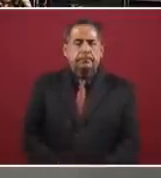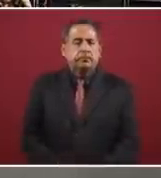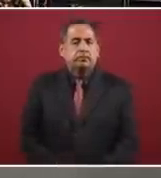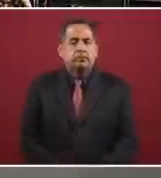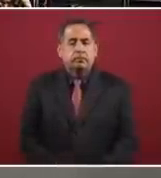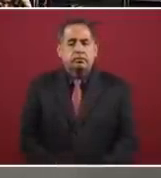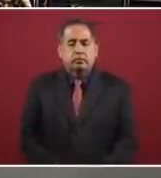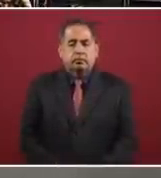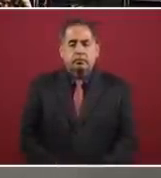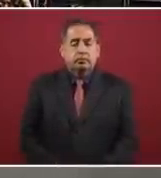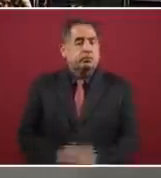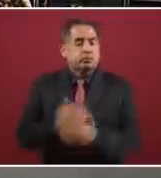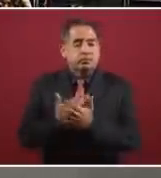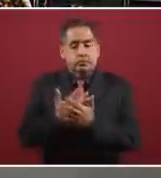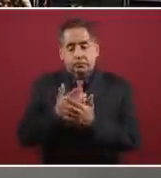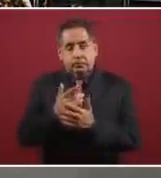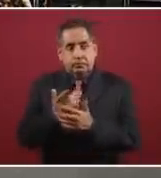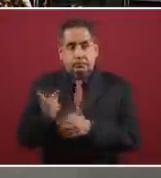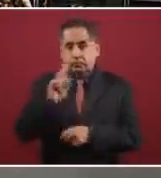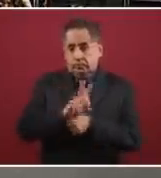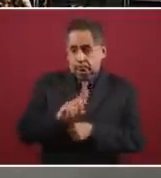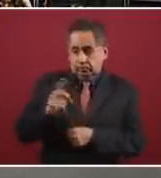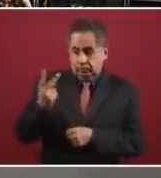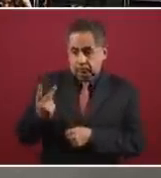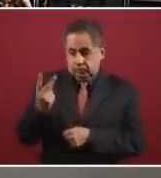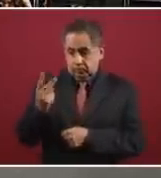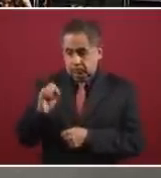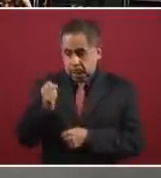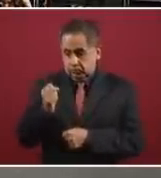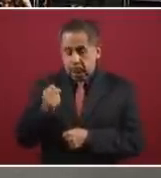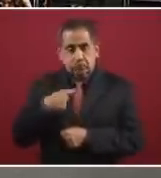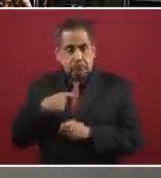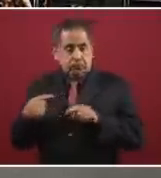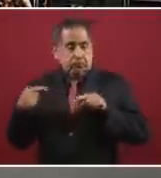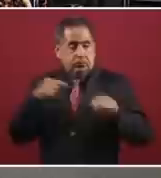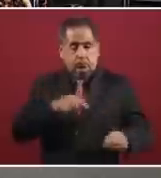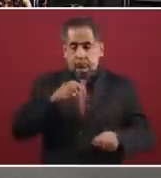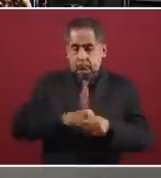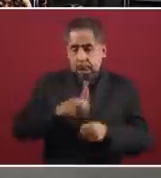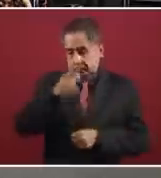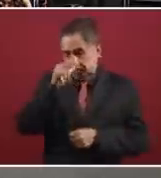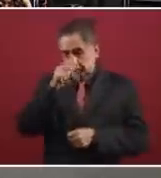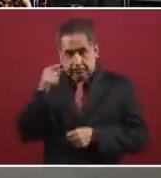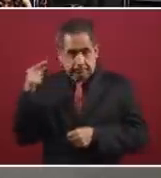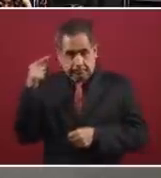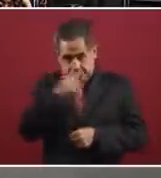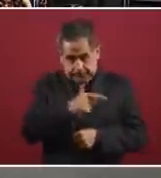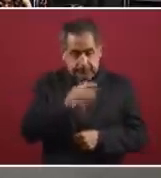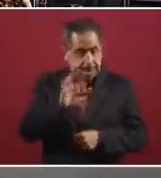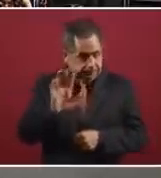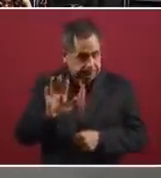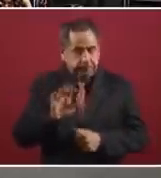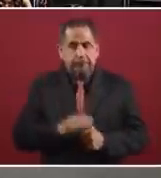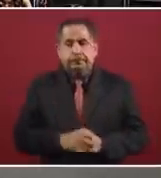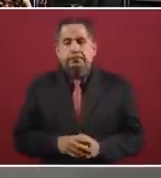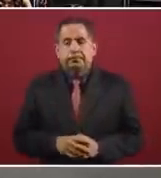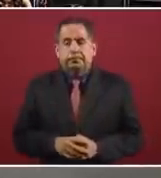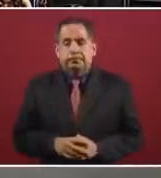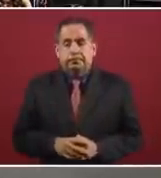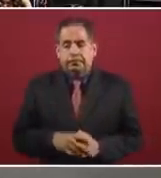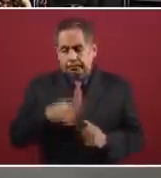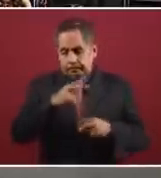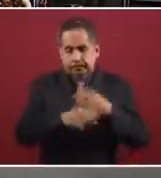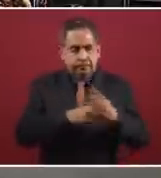si esperamos para el día 2 de septiembre, yo voy a estar en Hermosillo, y va